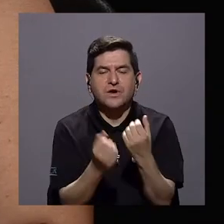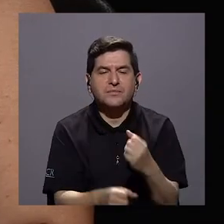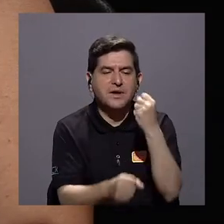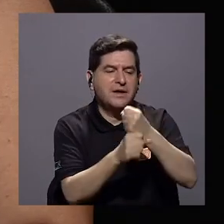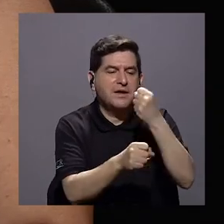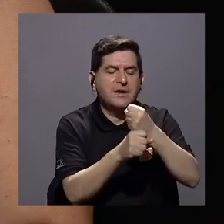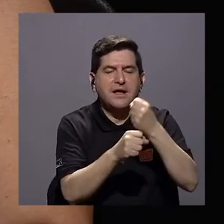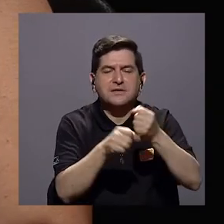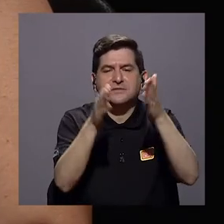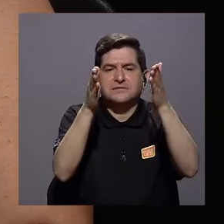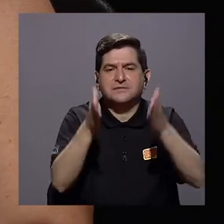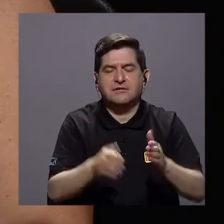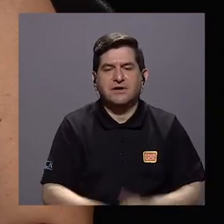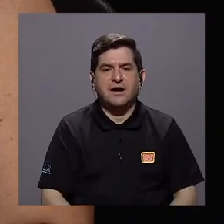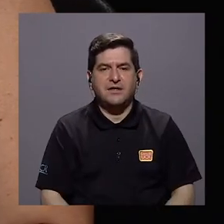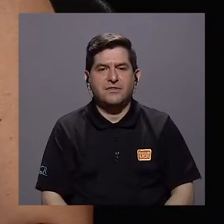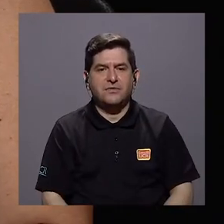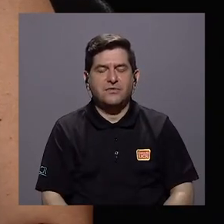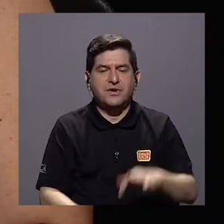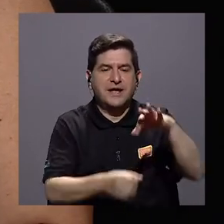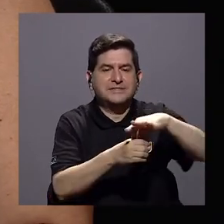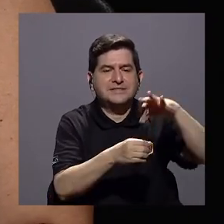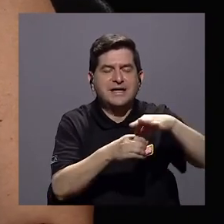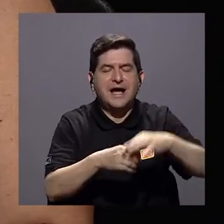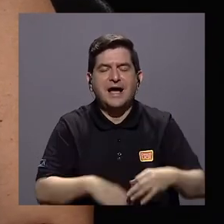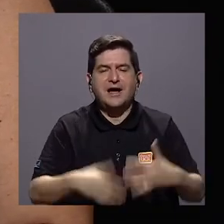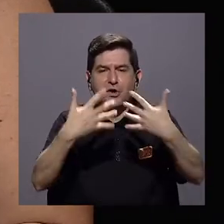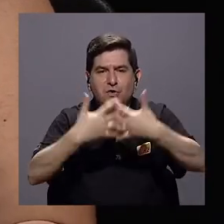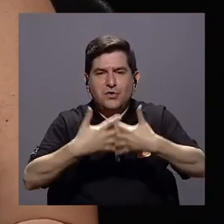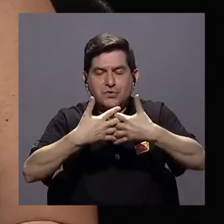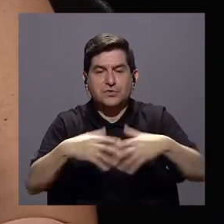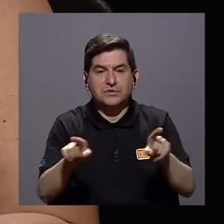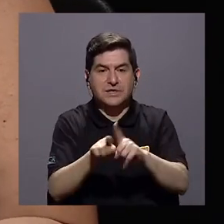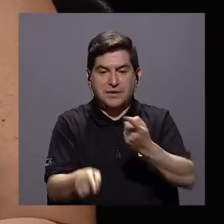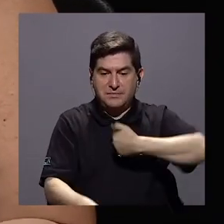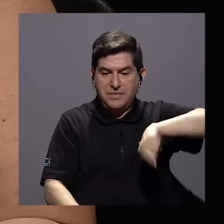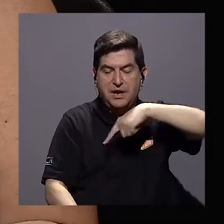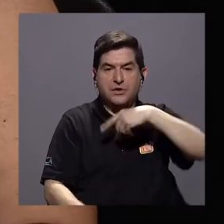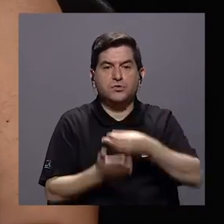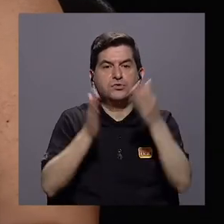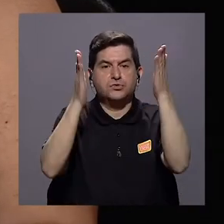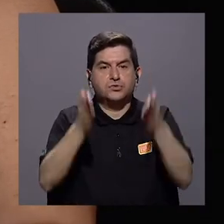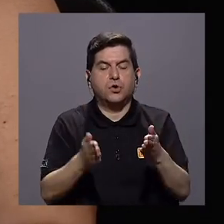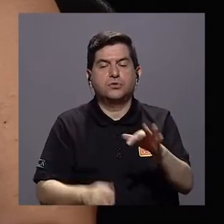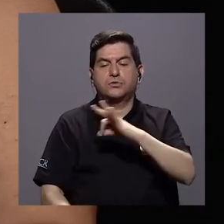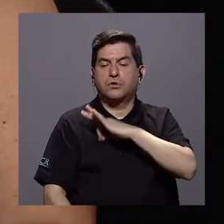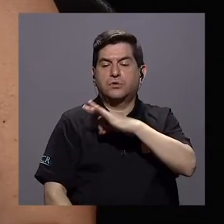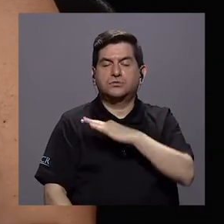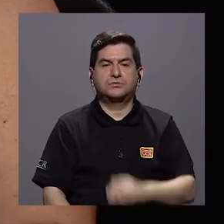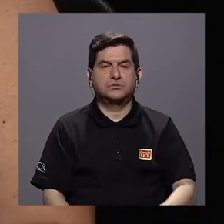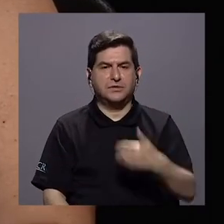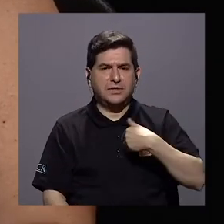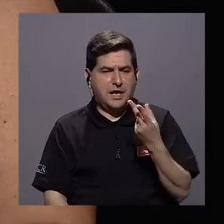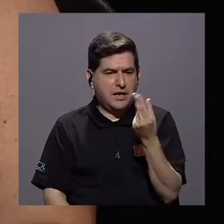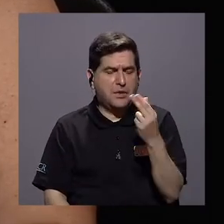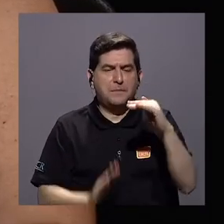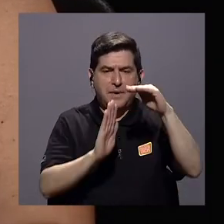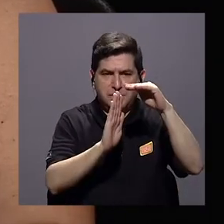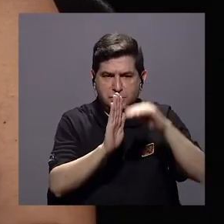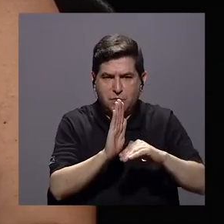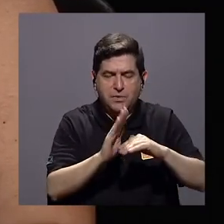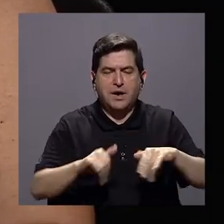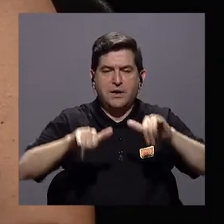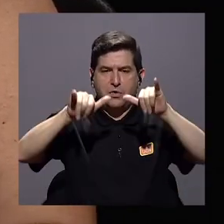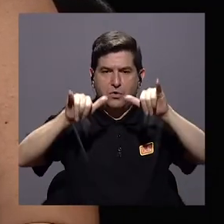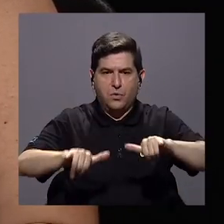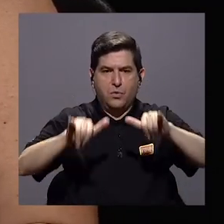sus peones, sus empleados, los de las agroindustrias, sino que nos beneficia a nosotros como consumidores, teniendo un precio bajo